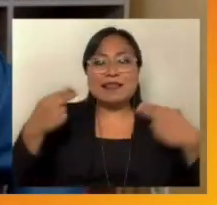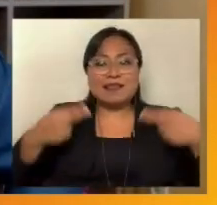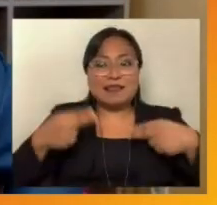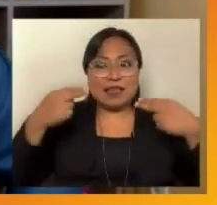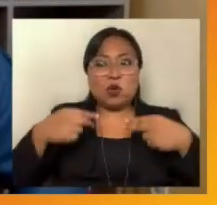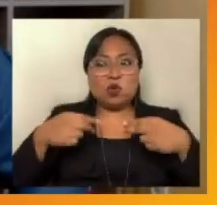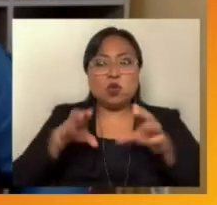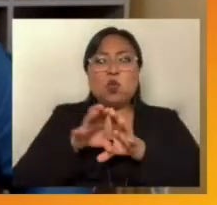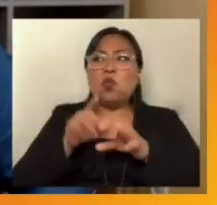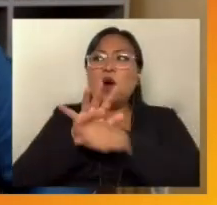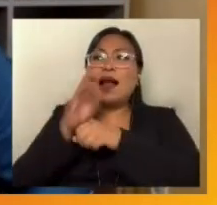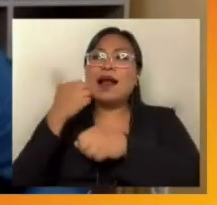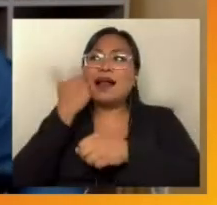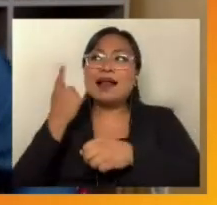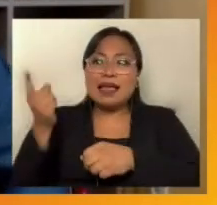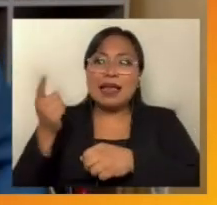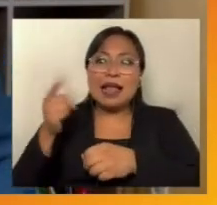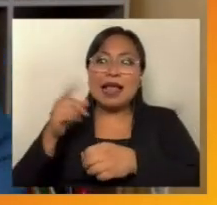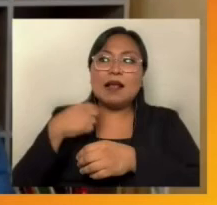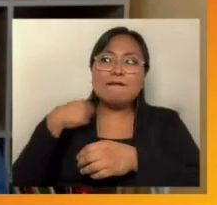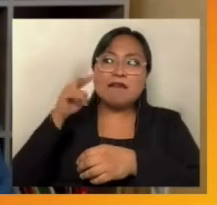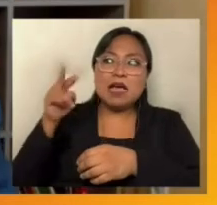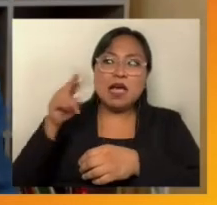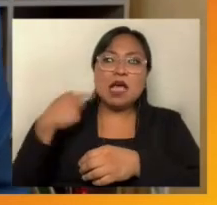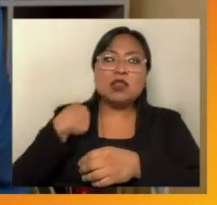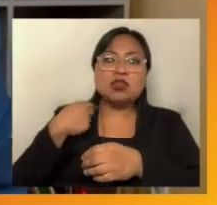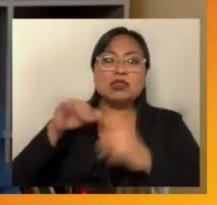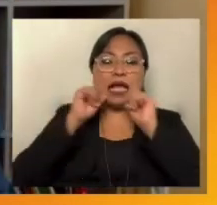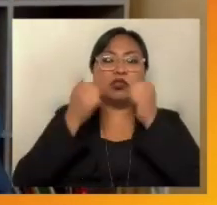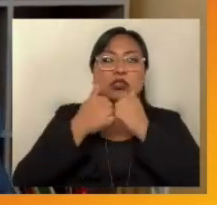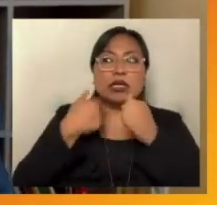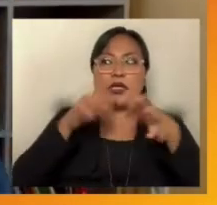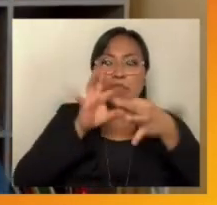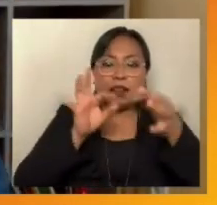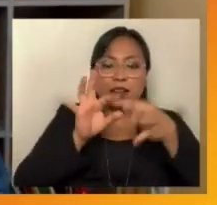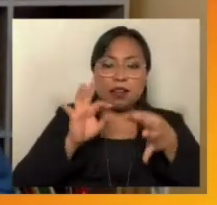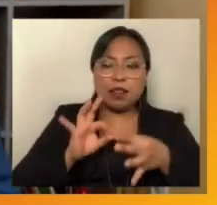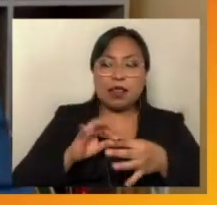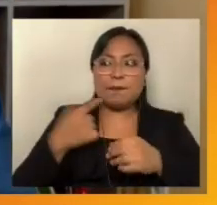ti. Y con esto, espero que te sirva,